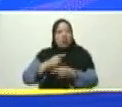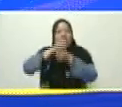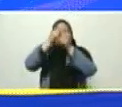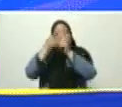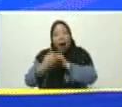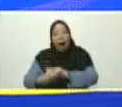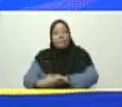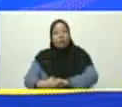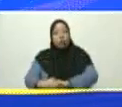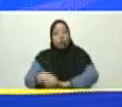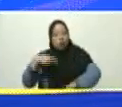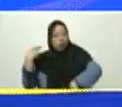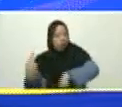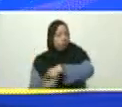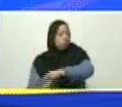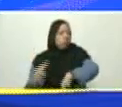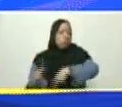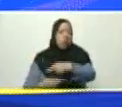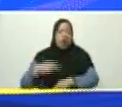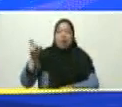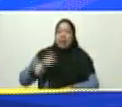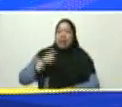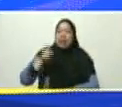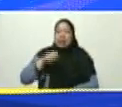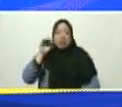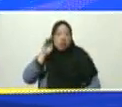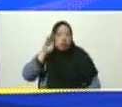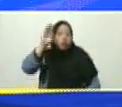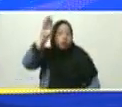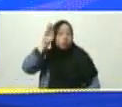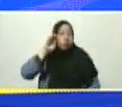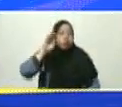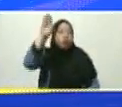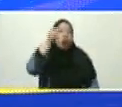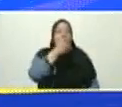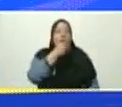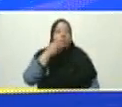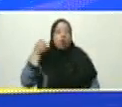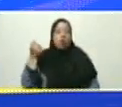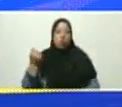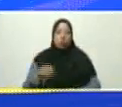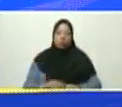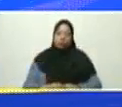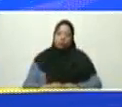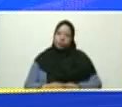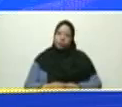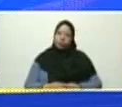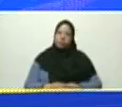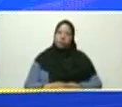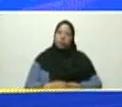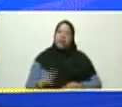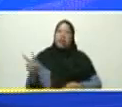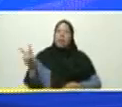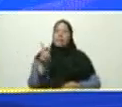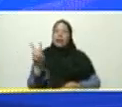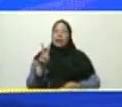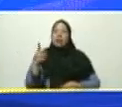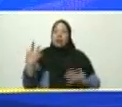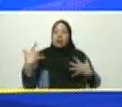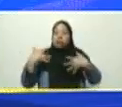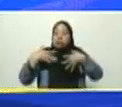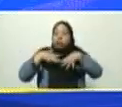cambios revolucionarios necesarios hacia el futuro. Venezuela va en la senda de la recuperación